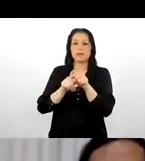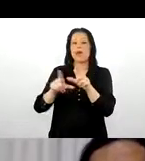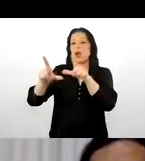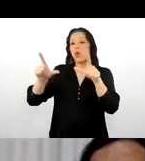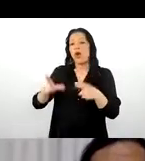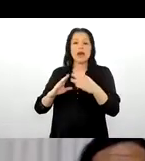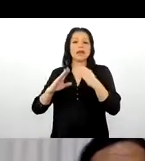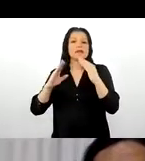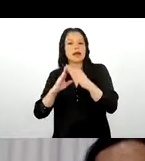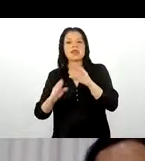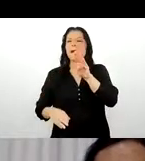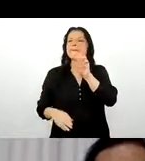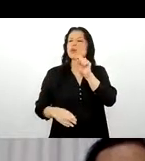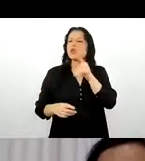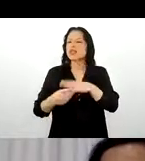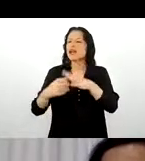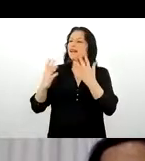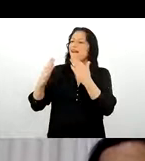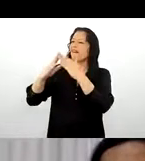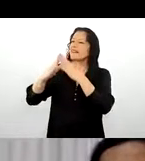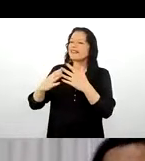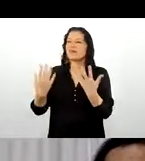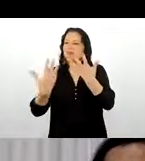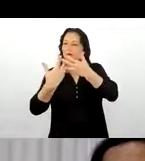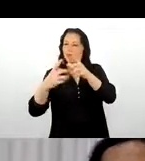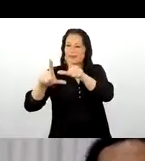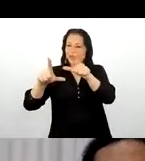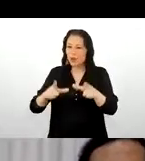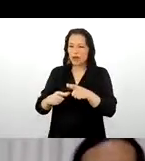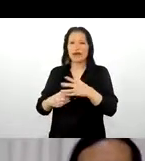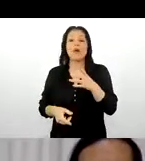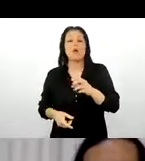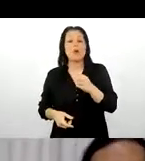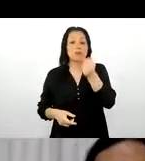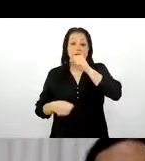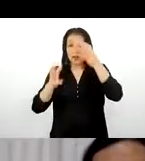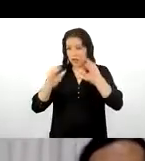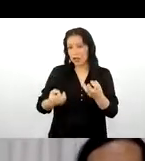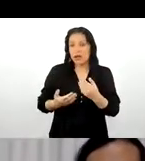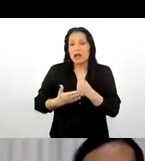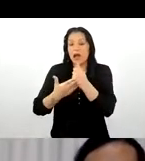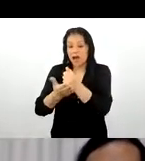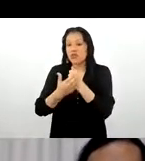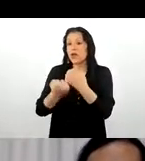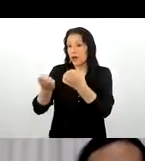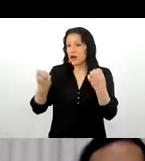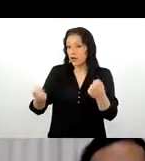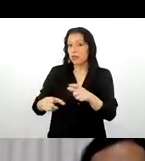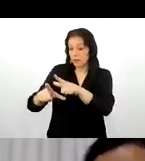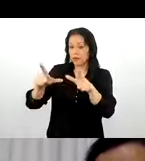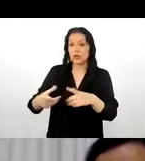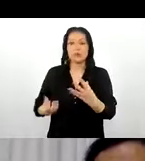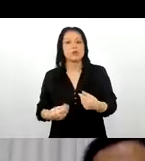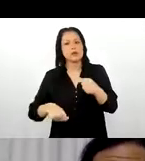boutique, alojamientos temáticos y, claro está, un viajero que quiere aportar a la economía durante este duro proceso que